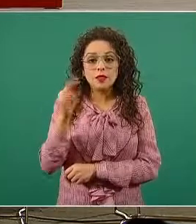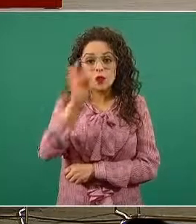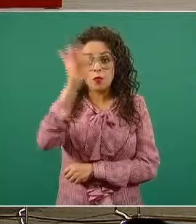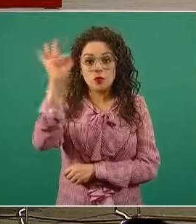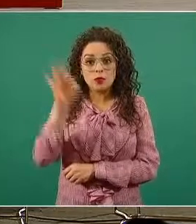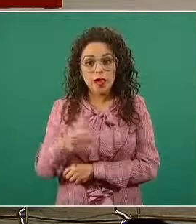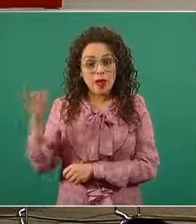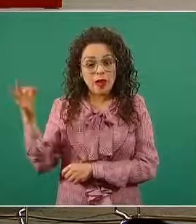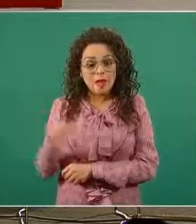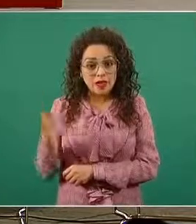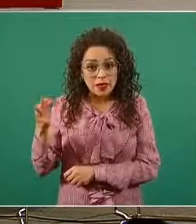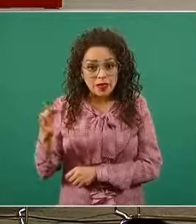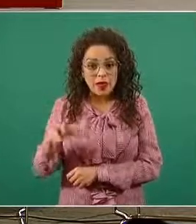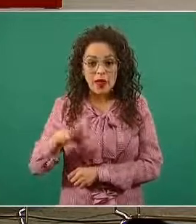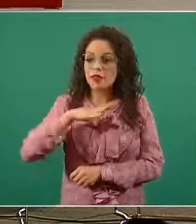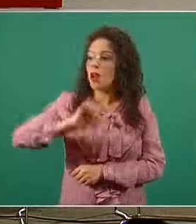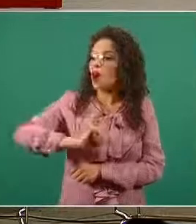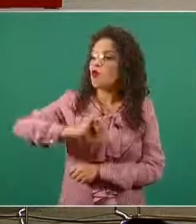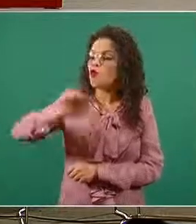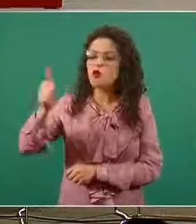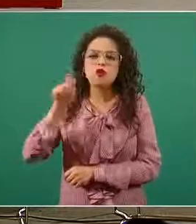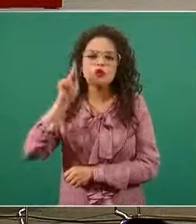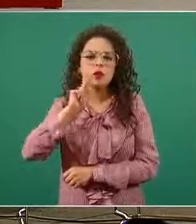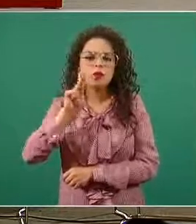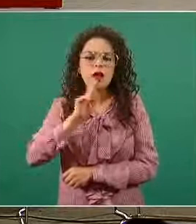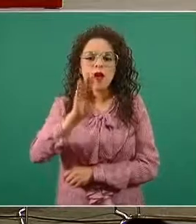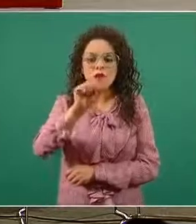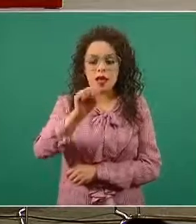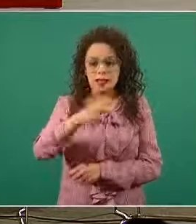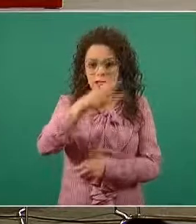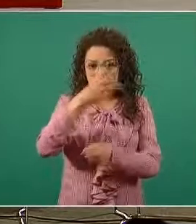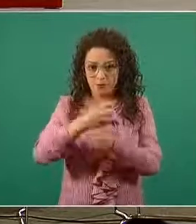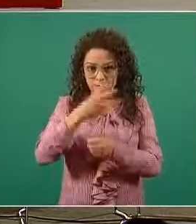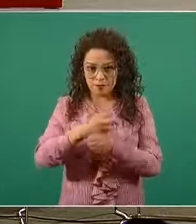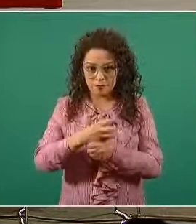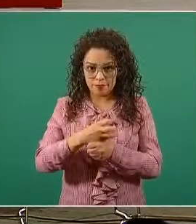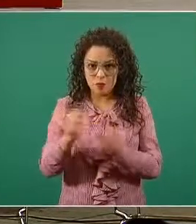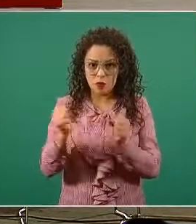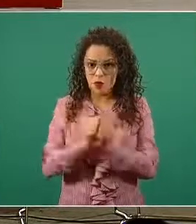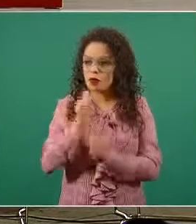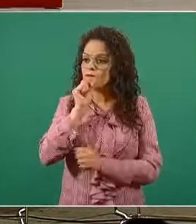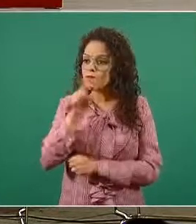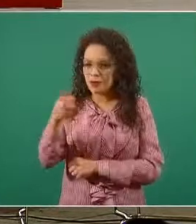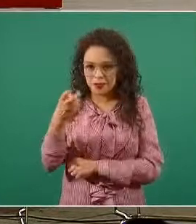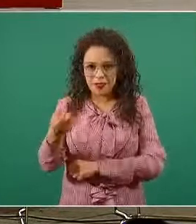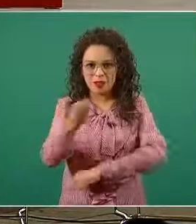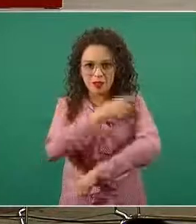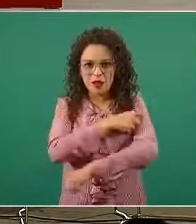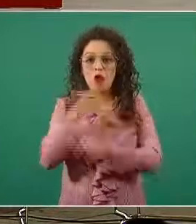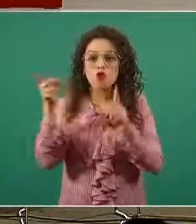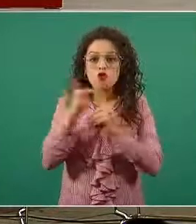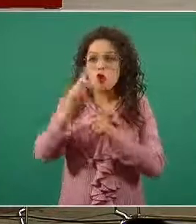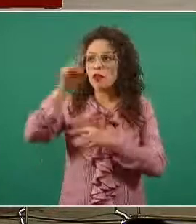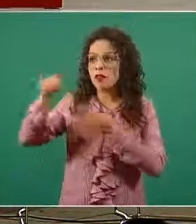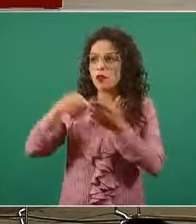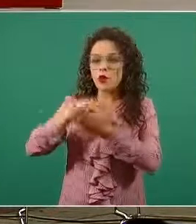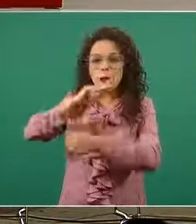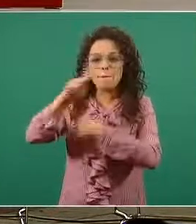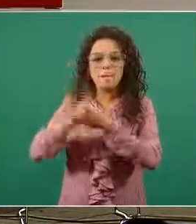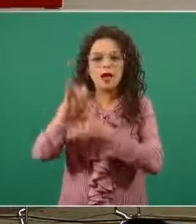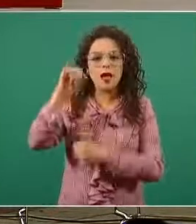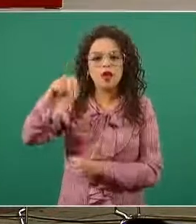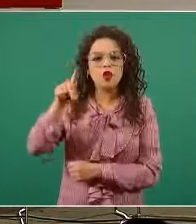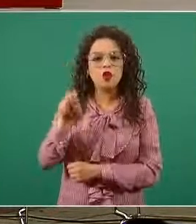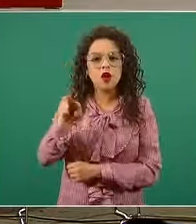91.25%. Se tiene otro ensayo también de fase 3 que se llevó a cabo con esta vacuna en Indonesia, en donde en Indonesia